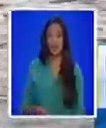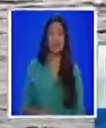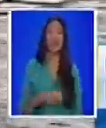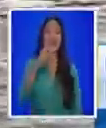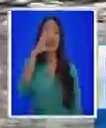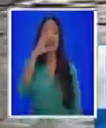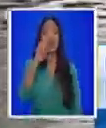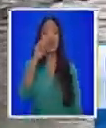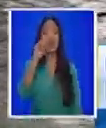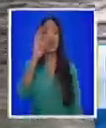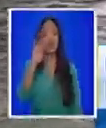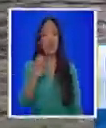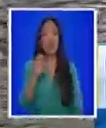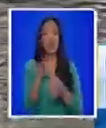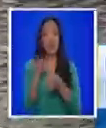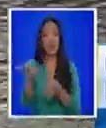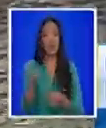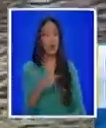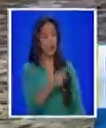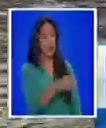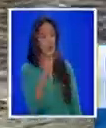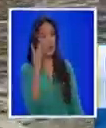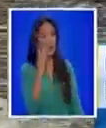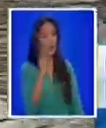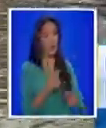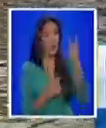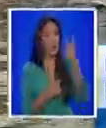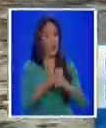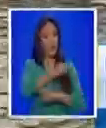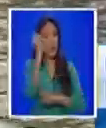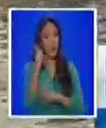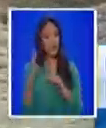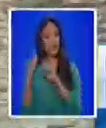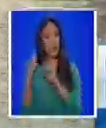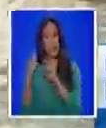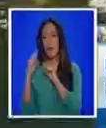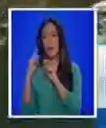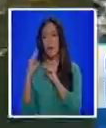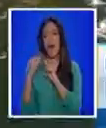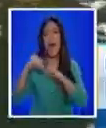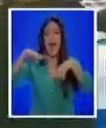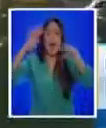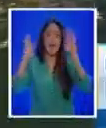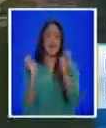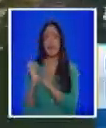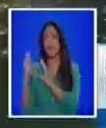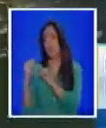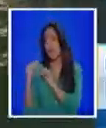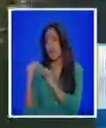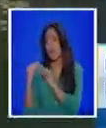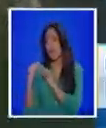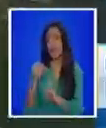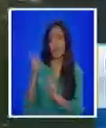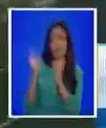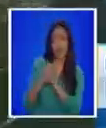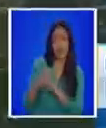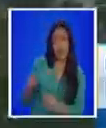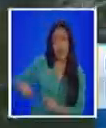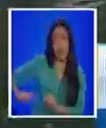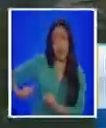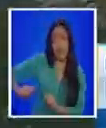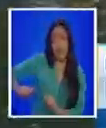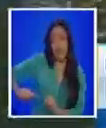el Comité del Pueblo. ¿Sabes que la verdad es que esto está raro, que estos están ganando? Mire, vienen hablando como gran cacao. No sé, que están haciendo como trampita por ahí una turbina. Ya